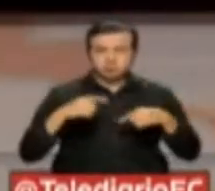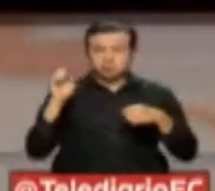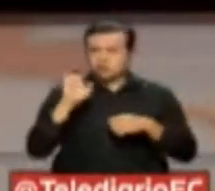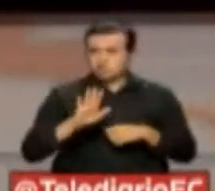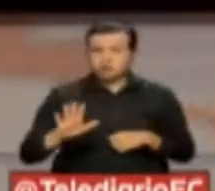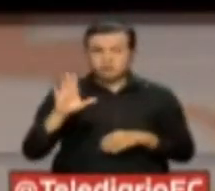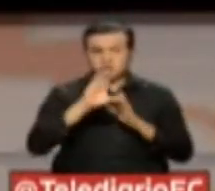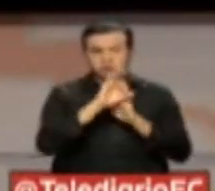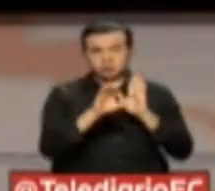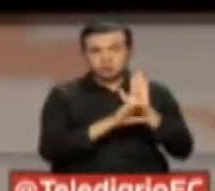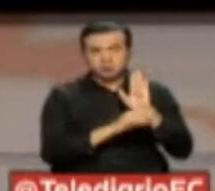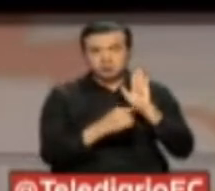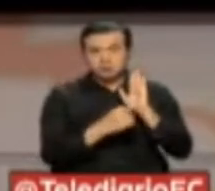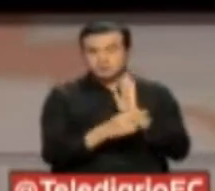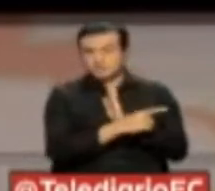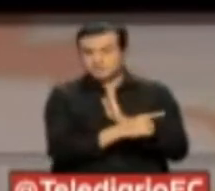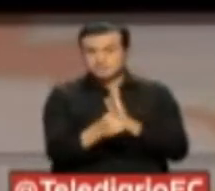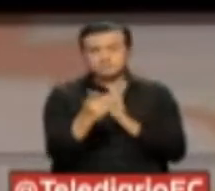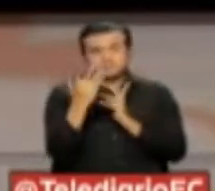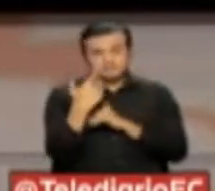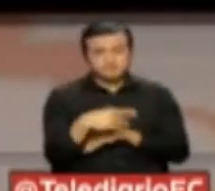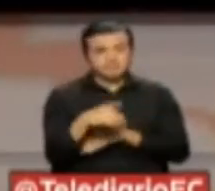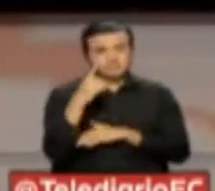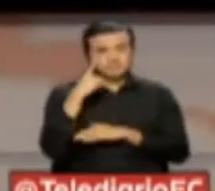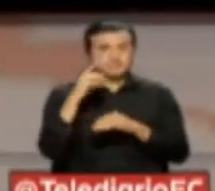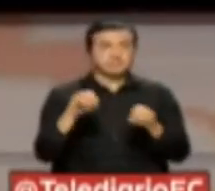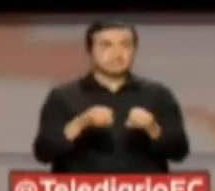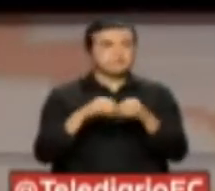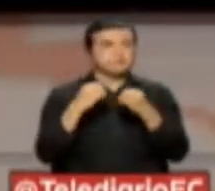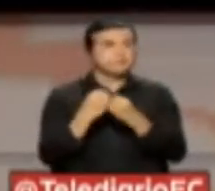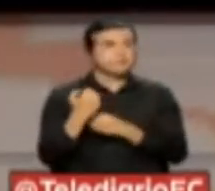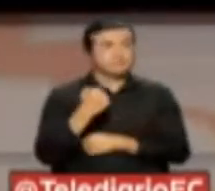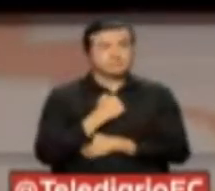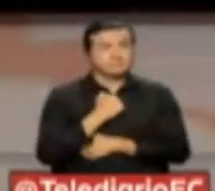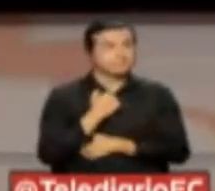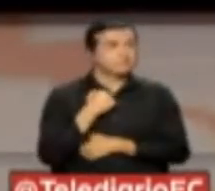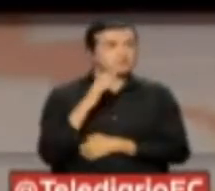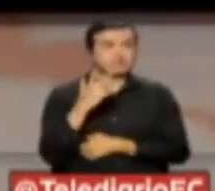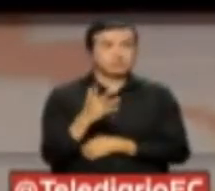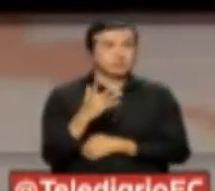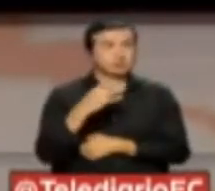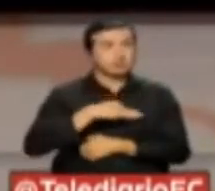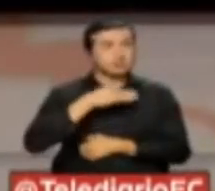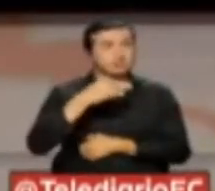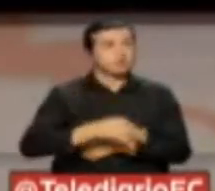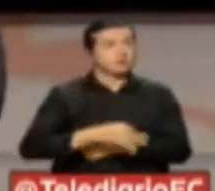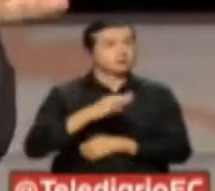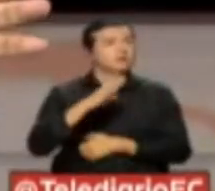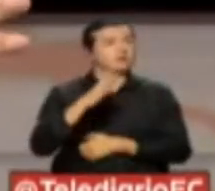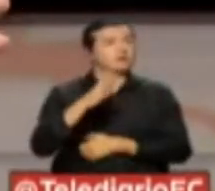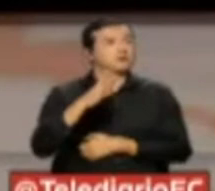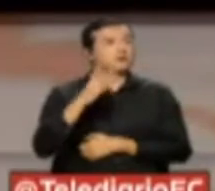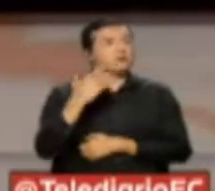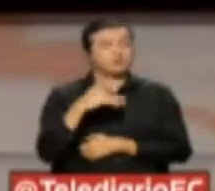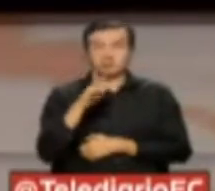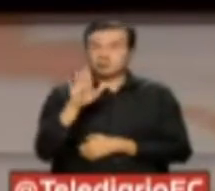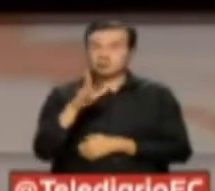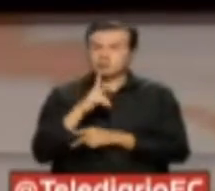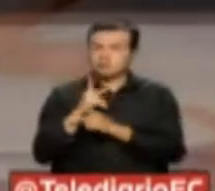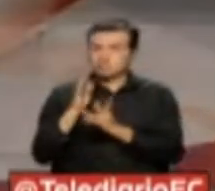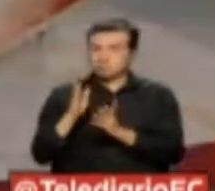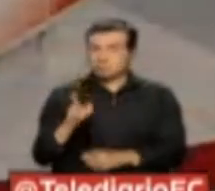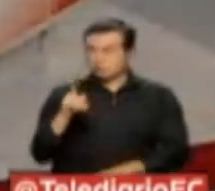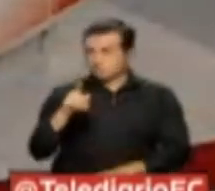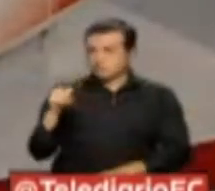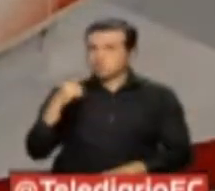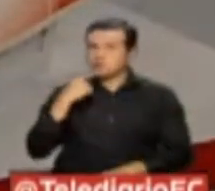está en la constitución entonces el momento en que el organismo no tiene la probidad y no tiene la ética necesaria cualquiera que consejero hernández éstos